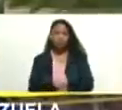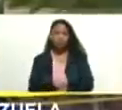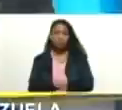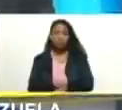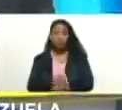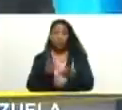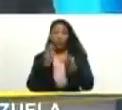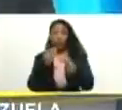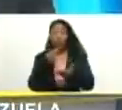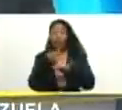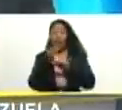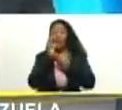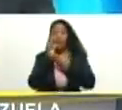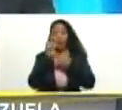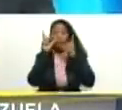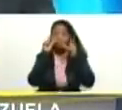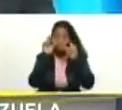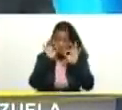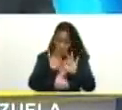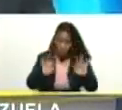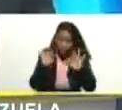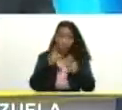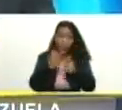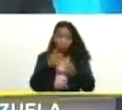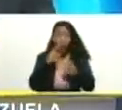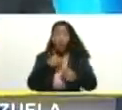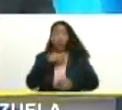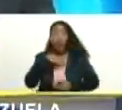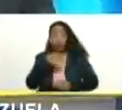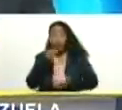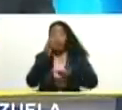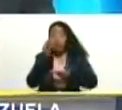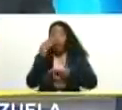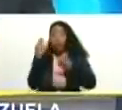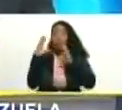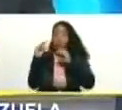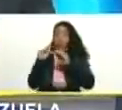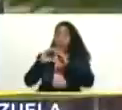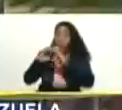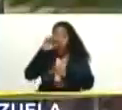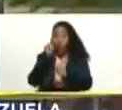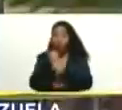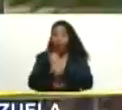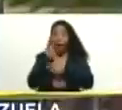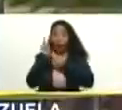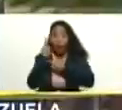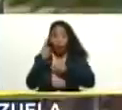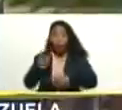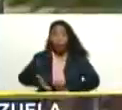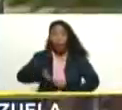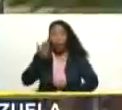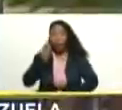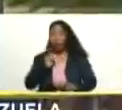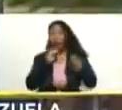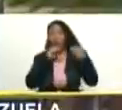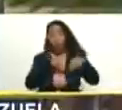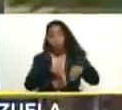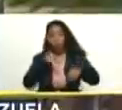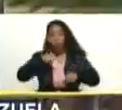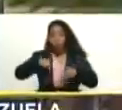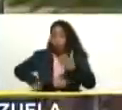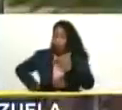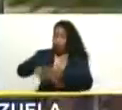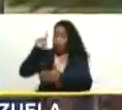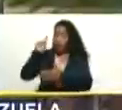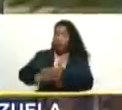café, no durmieron, pero el resultado es importante. Y este acuerdo que hemos firmado hoy es